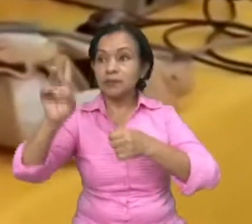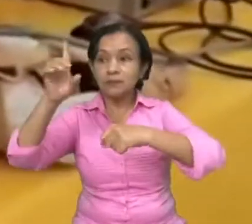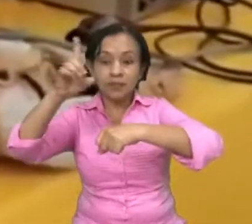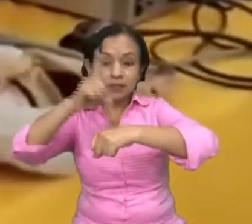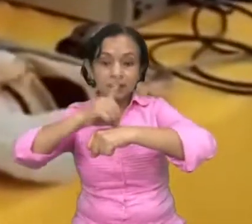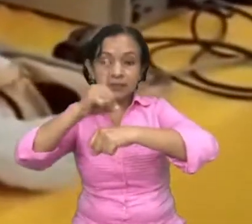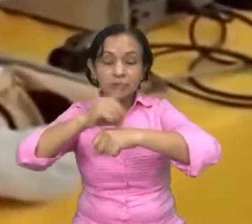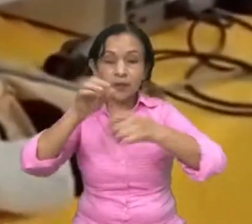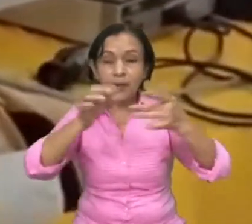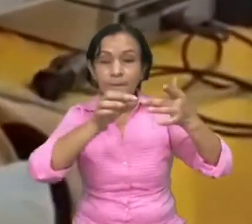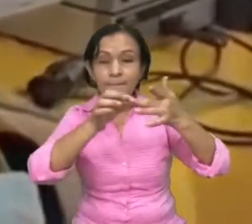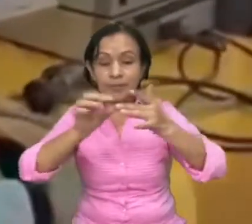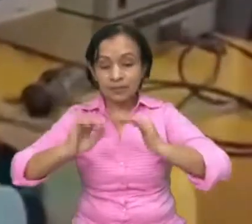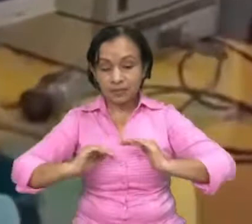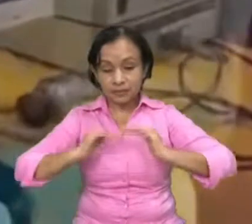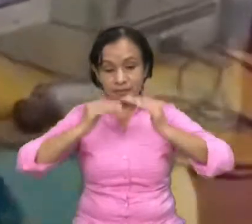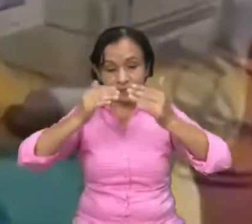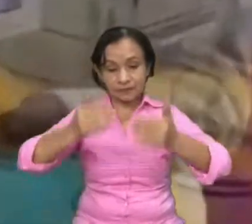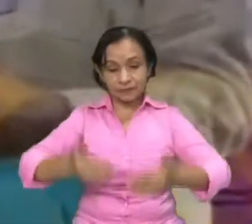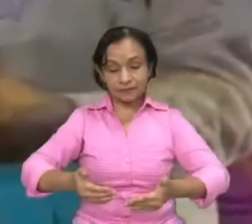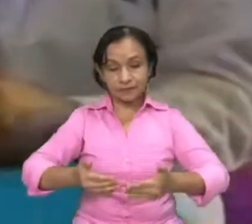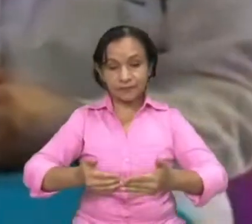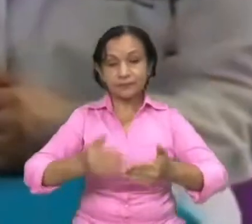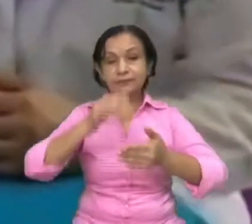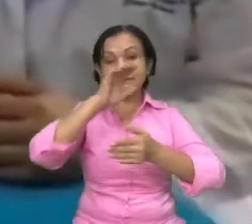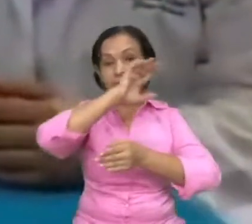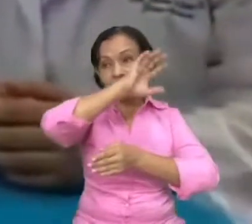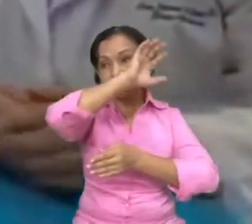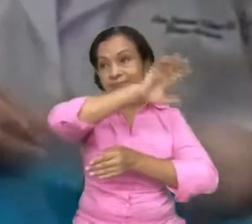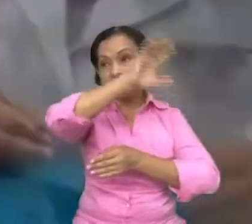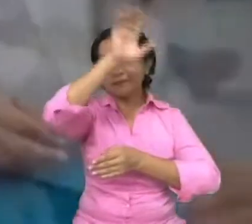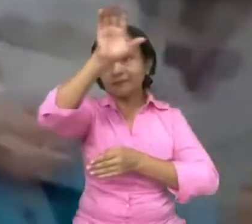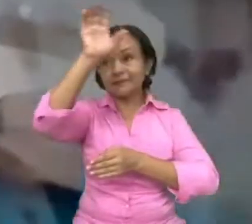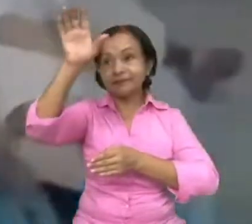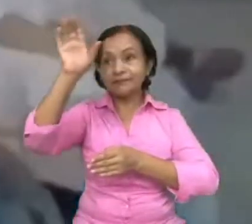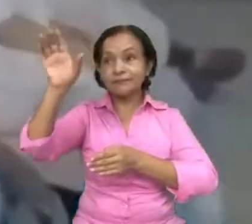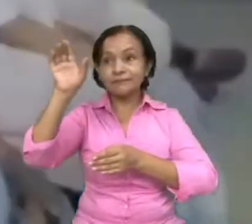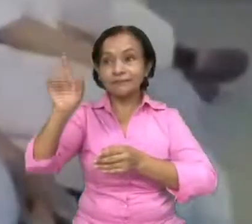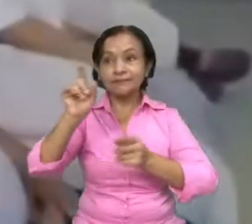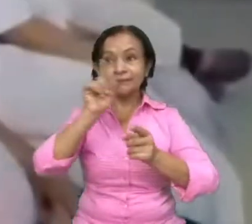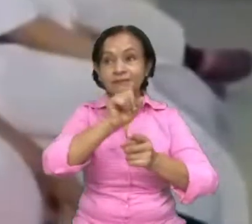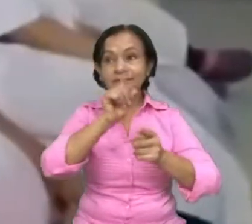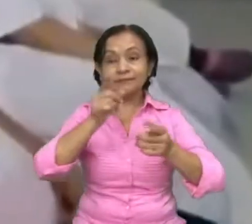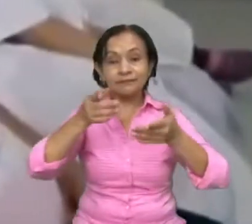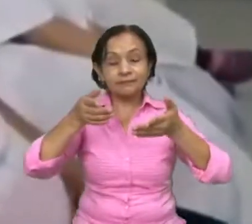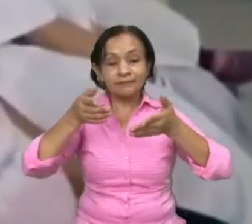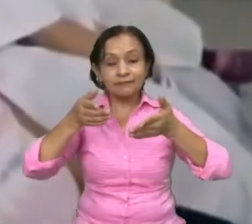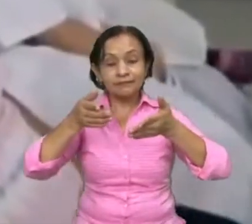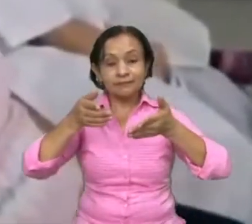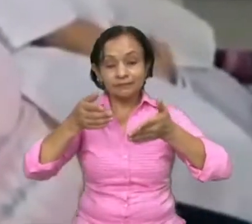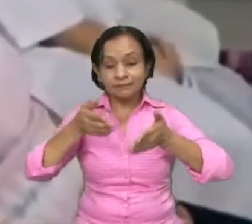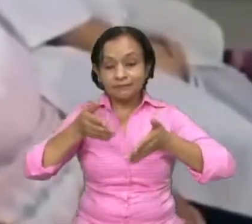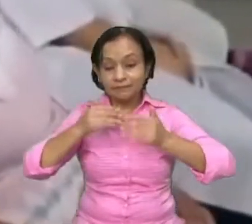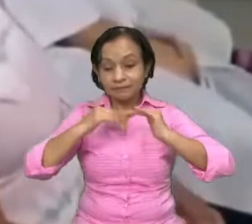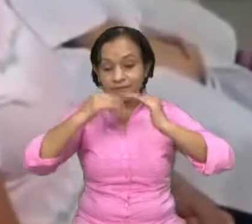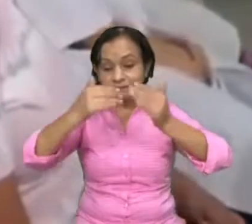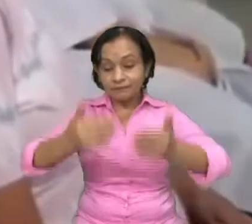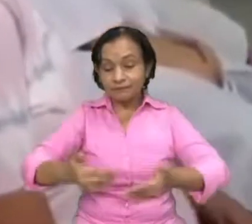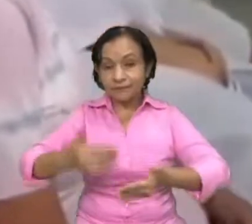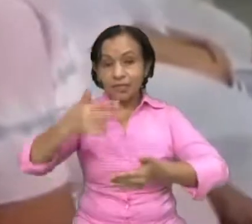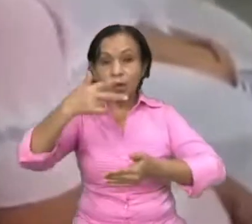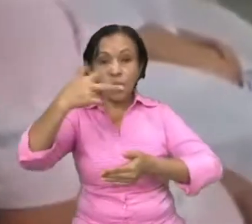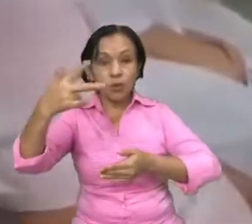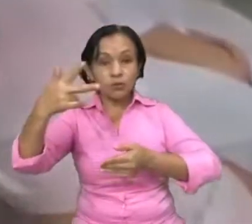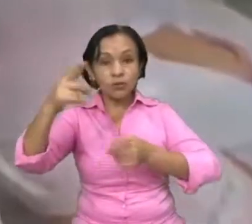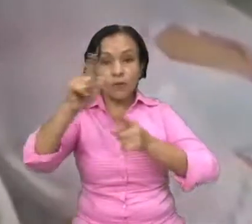médicos especialistas en perinatología, ubicados uno en cada región departamental, y el diagnóstico prenatal pasó de 8